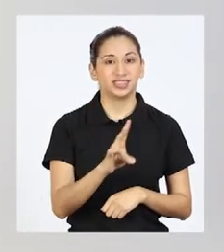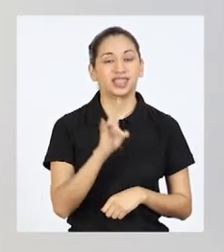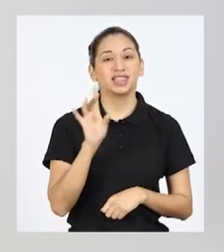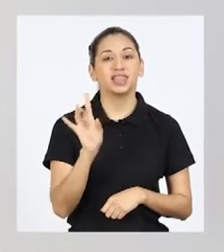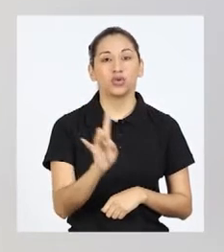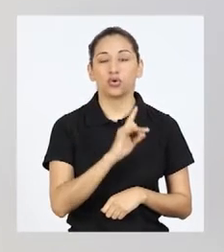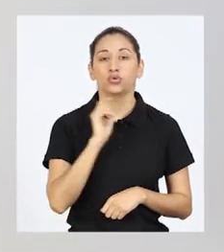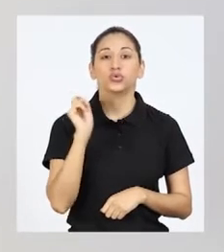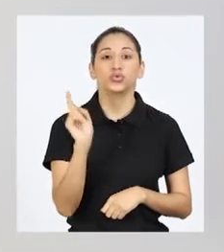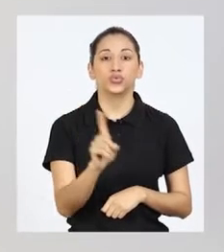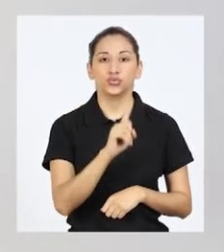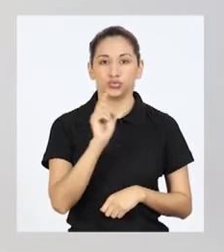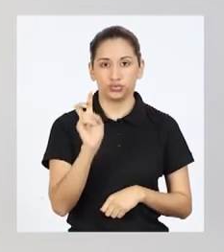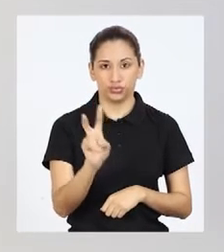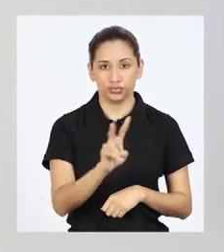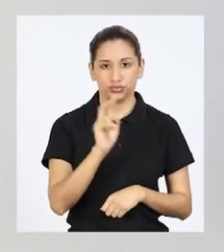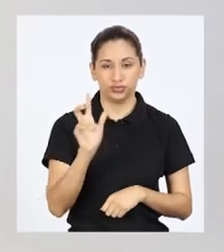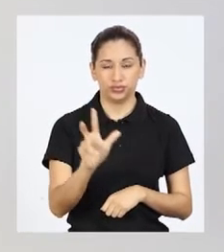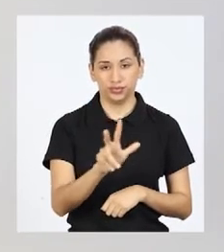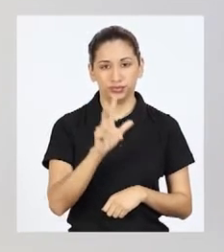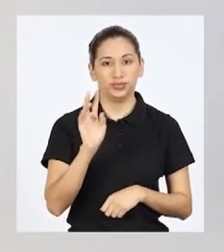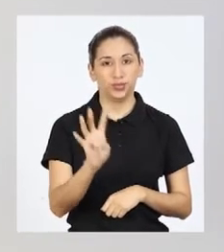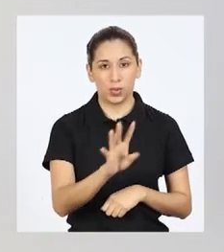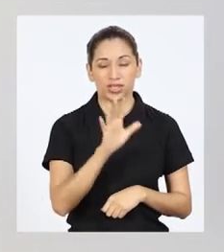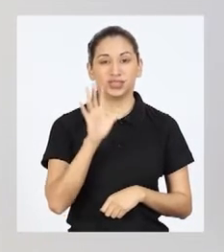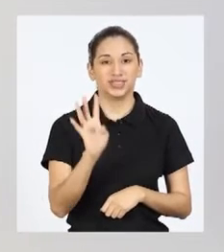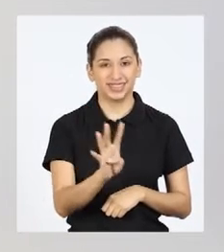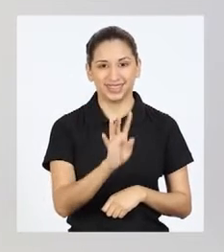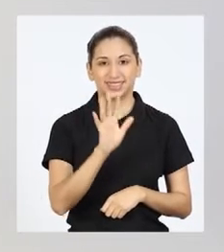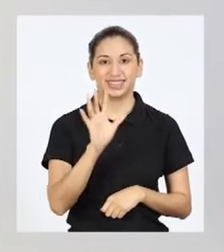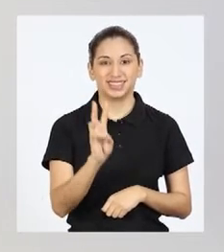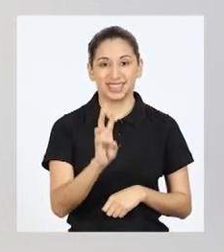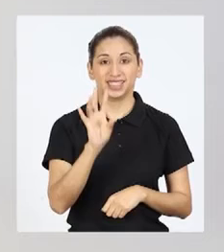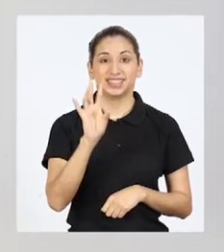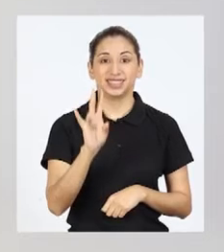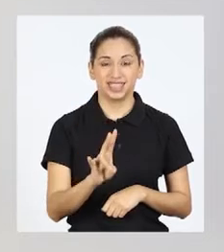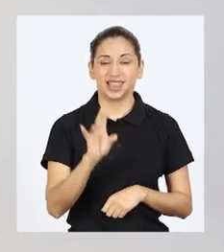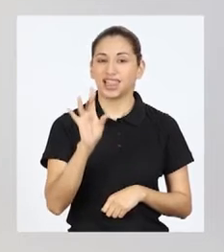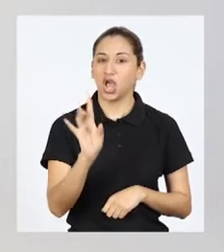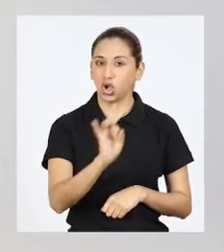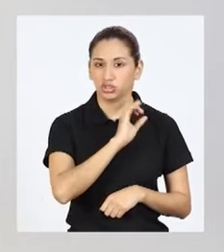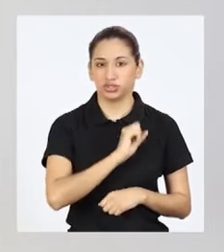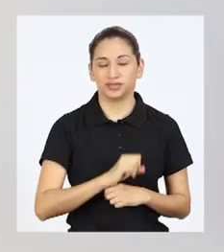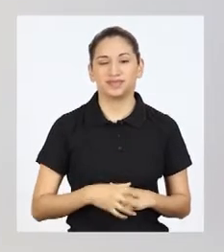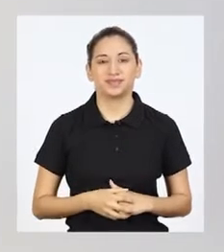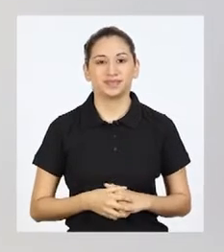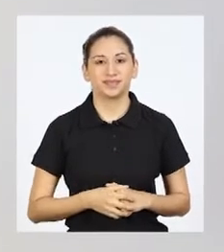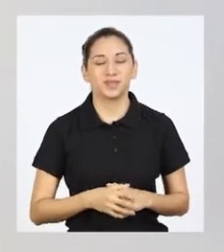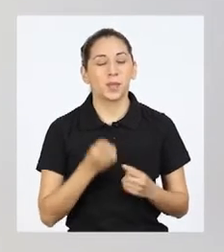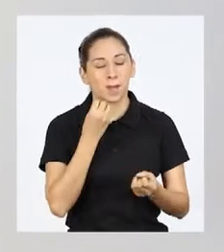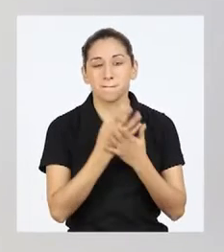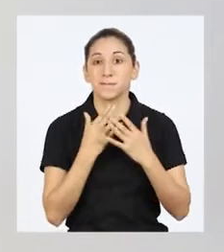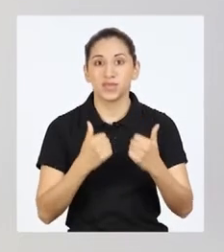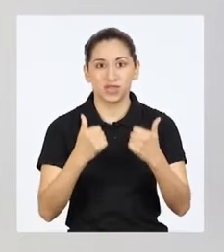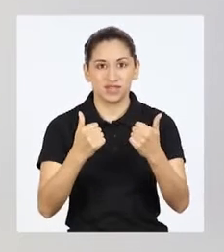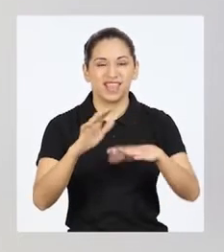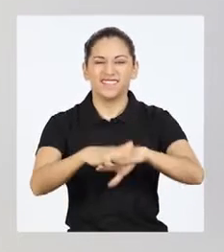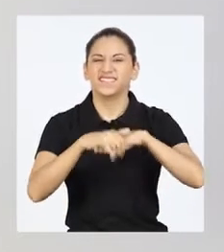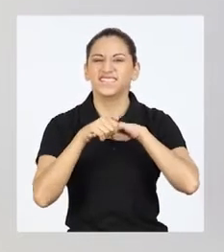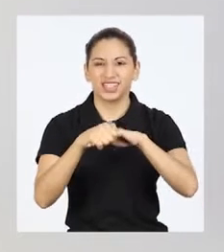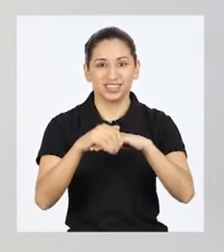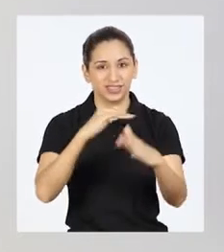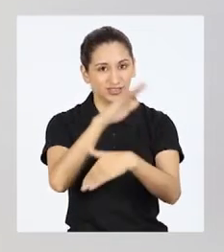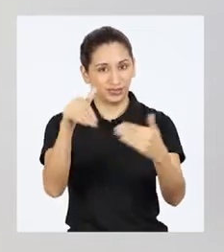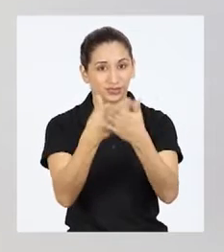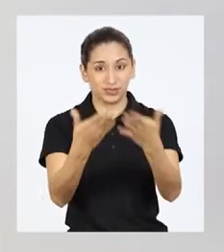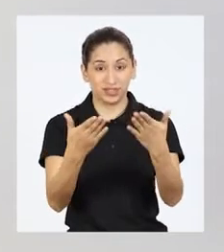6, 7, 8. 1, 2, 3, 4, 5, 6, 7, 8. Muy bien. Felicitaciones